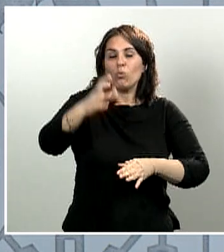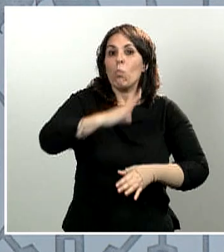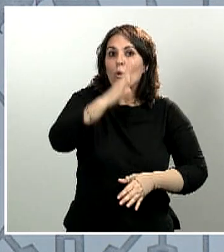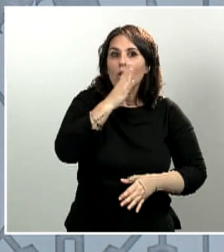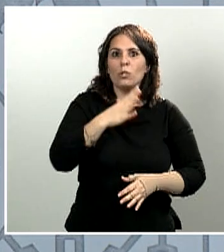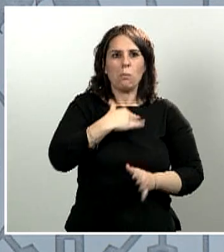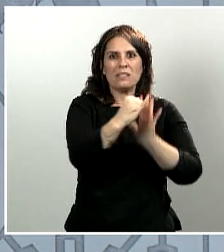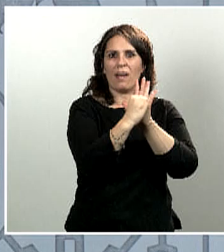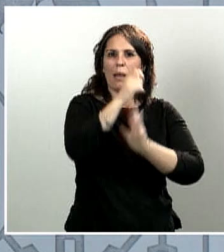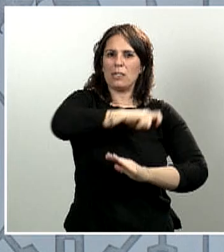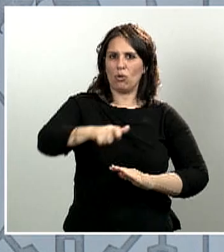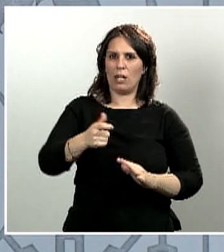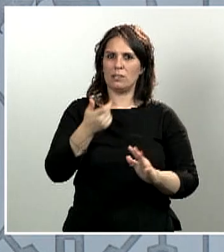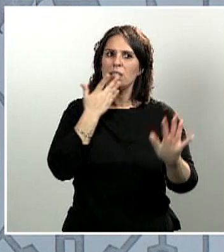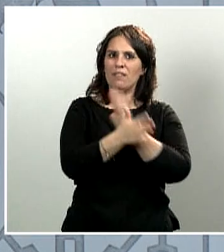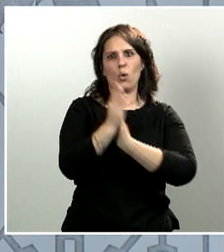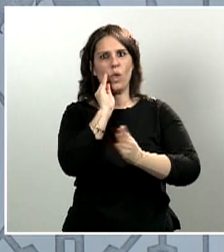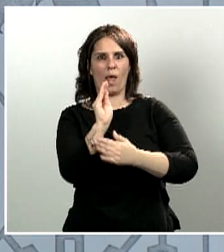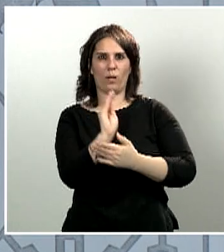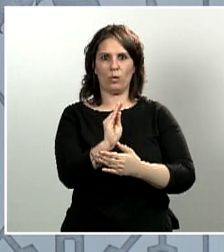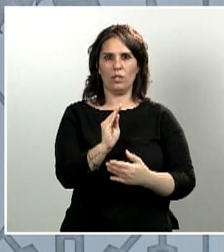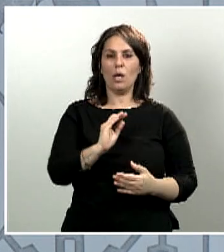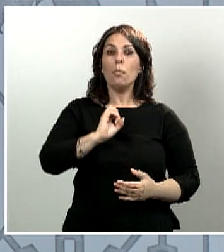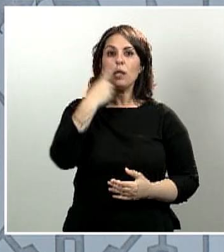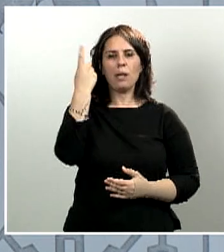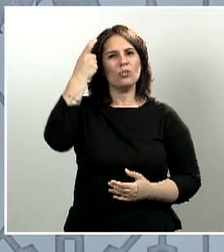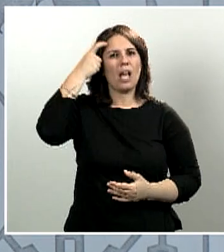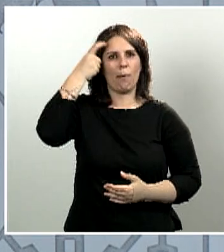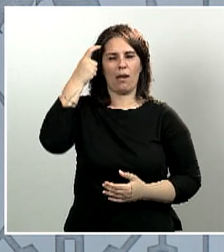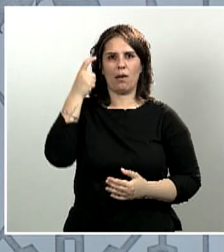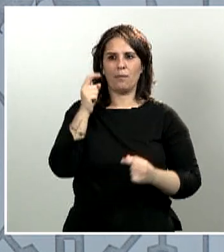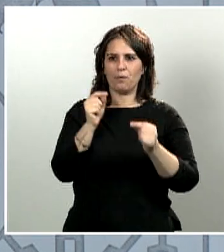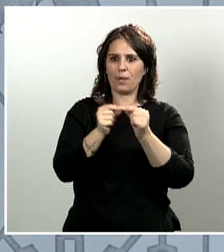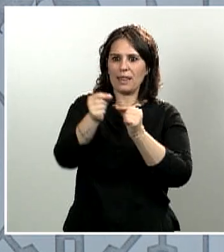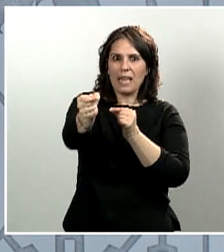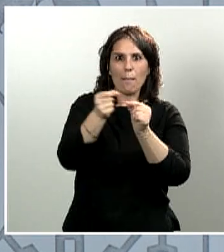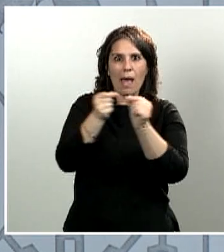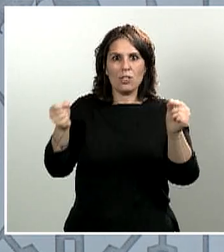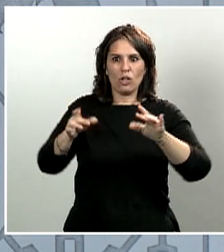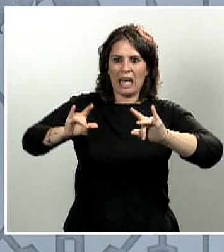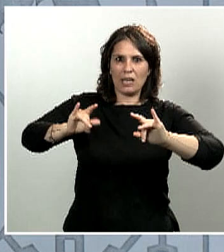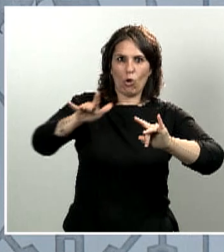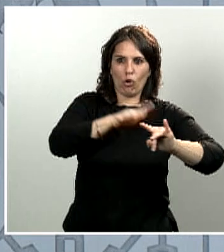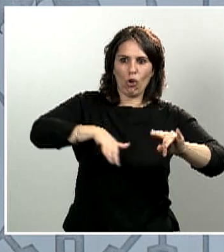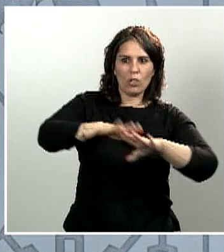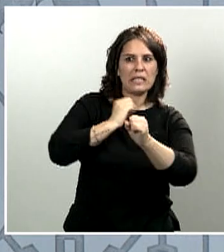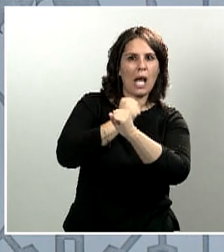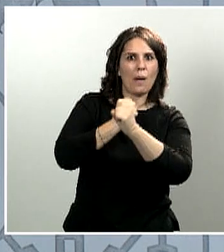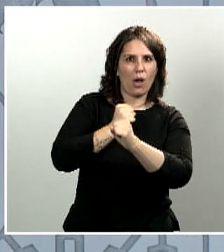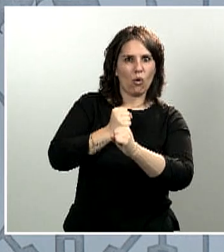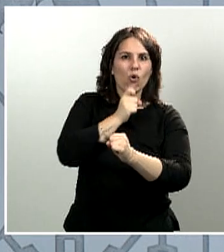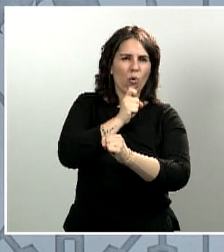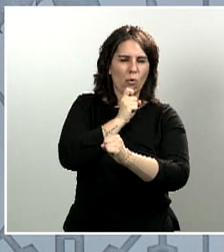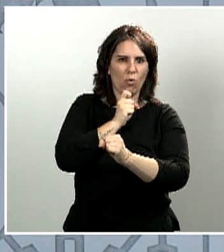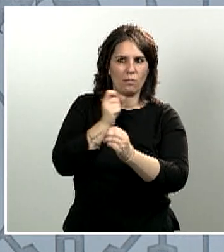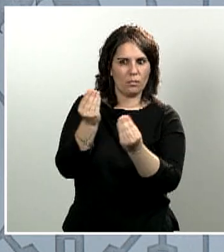identificar correctamente el tamaño geográfico, administrativo, en los que se tiene que trabajar y, por otro lado, en la escala de tiempos en